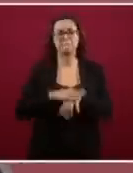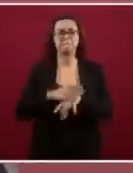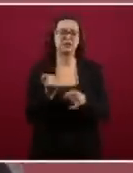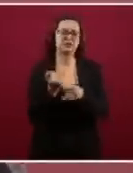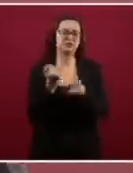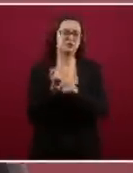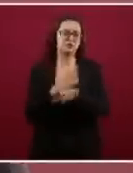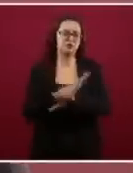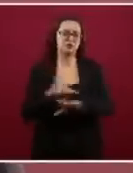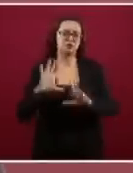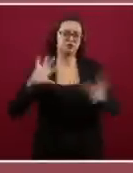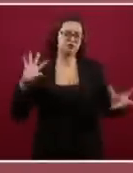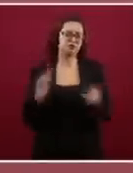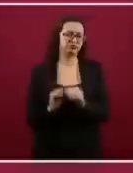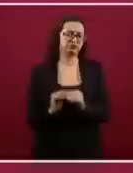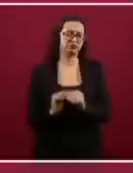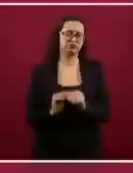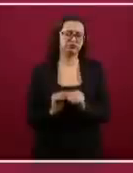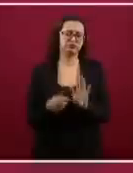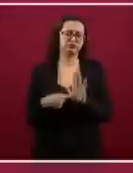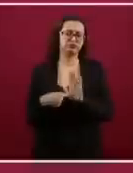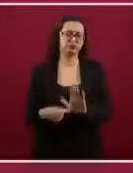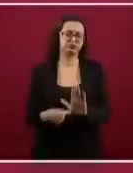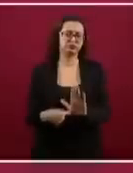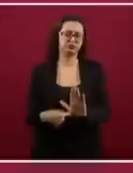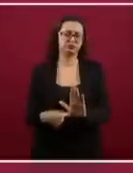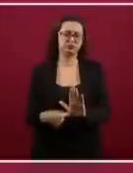completa y